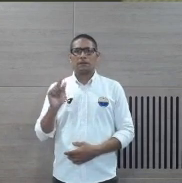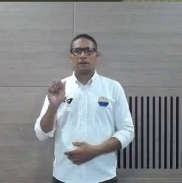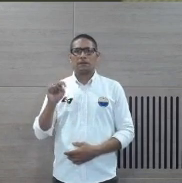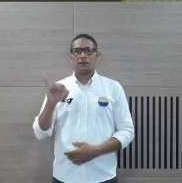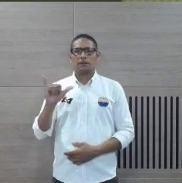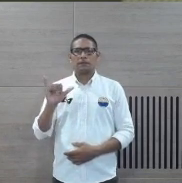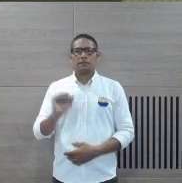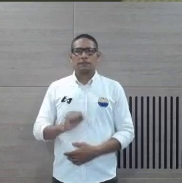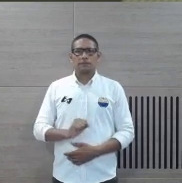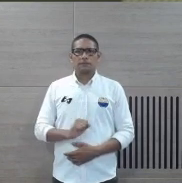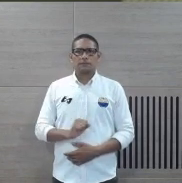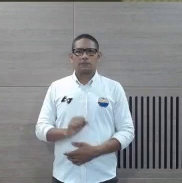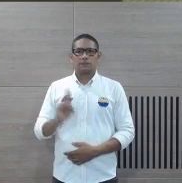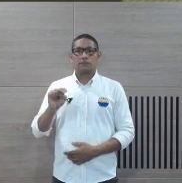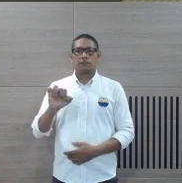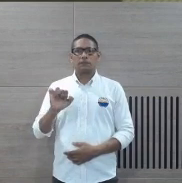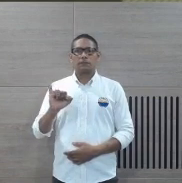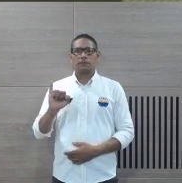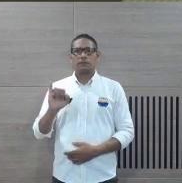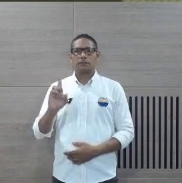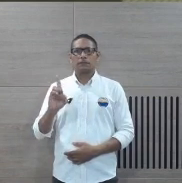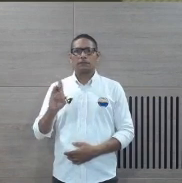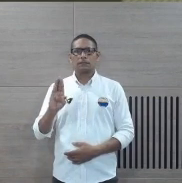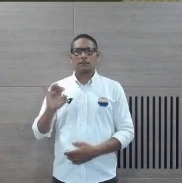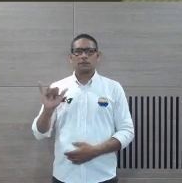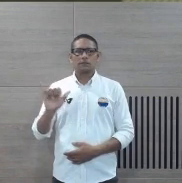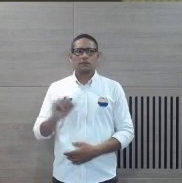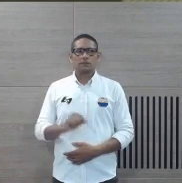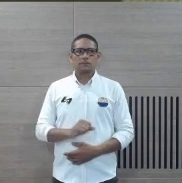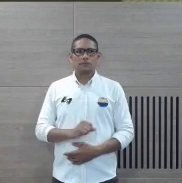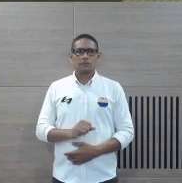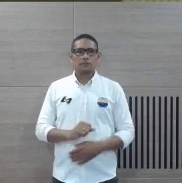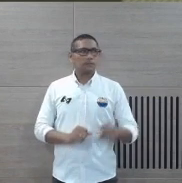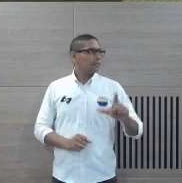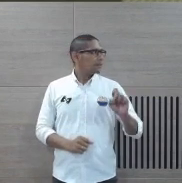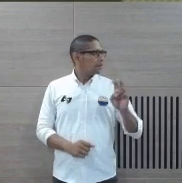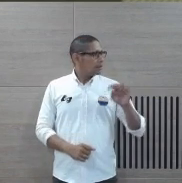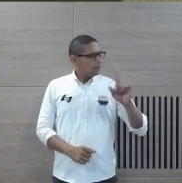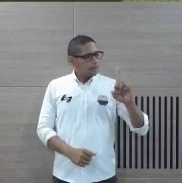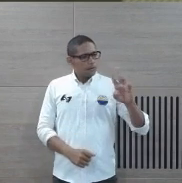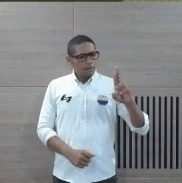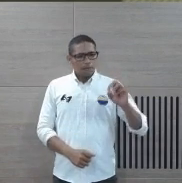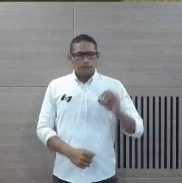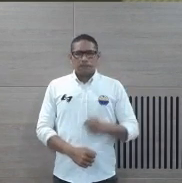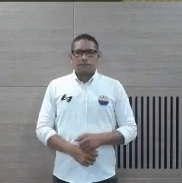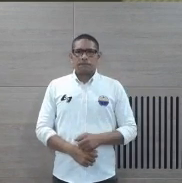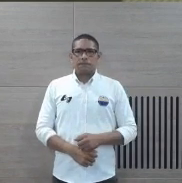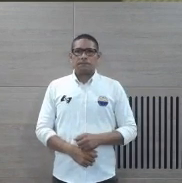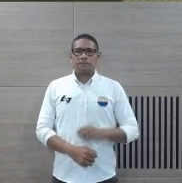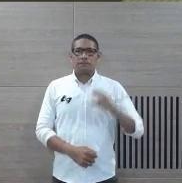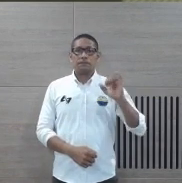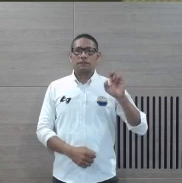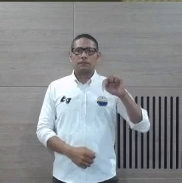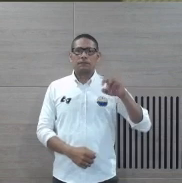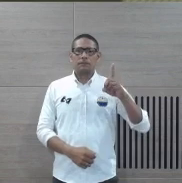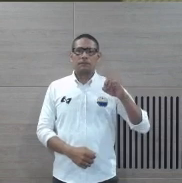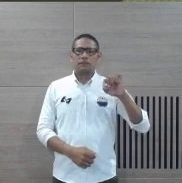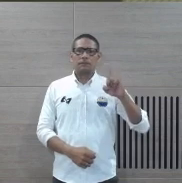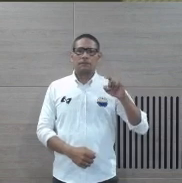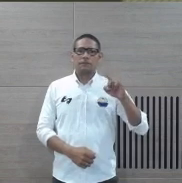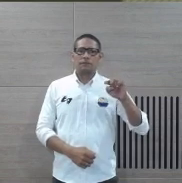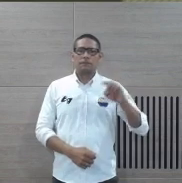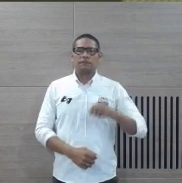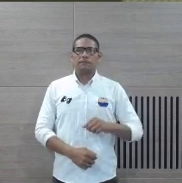Jiménez Serpa. Leonardo Yair Londoño Pérez. Cindy Scatiana Montenegro Barrios. Carmen Lucía Orozco